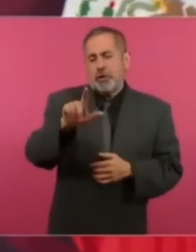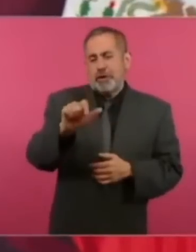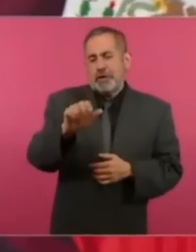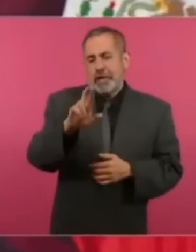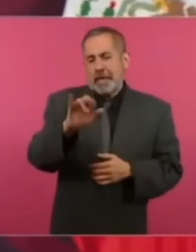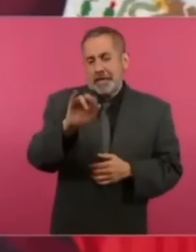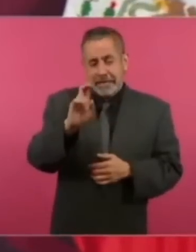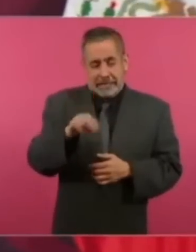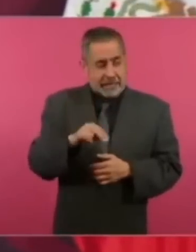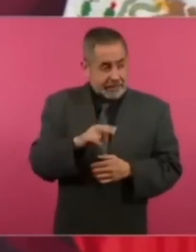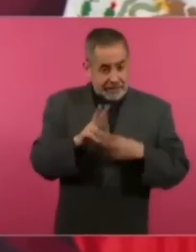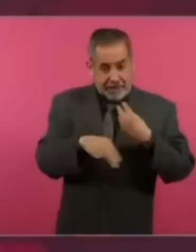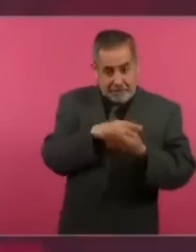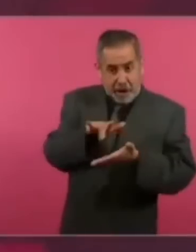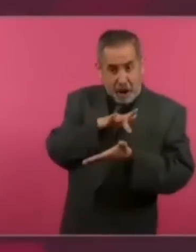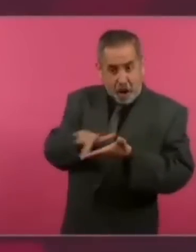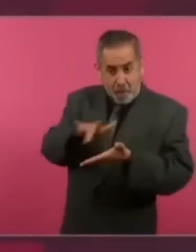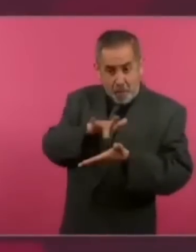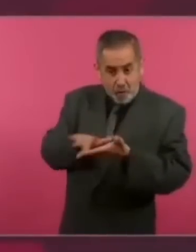va a apoyar